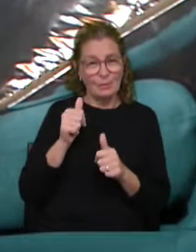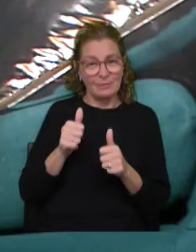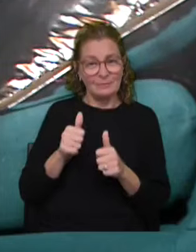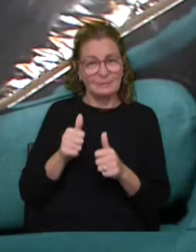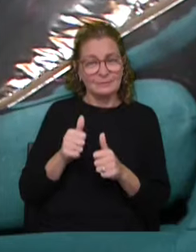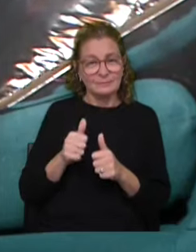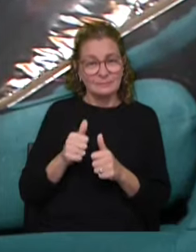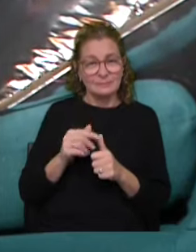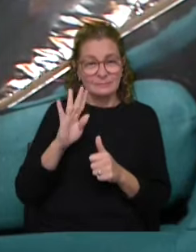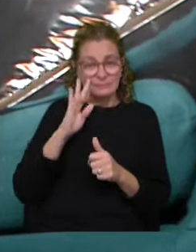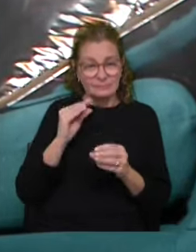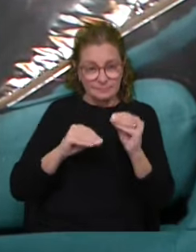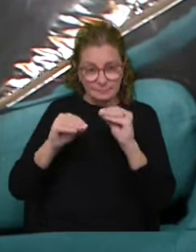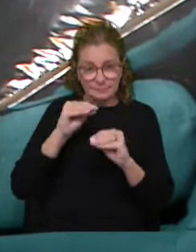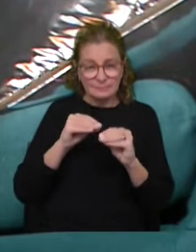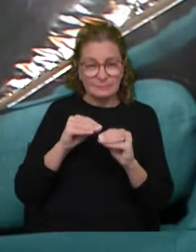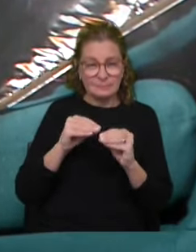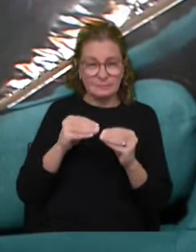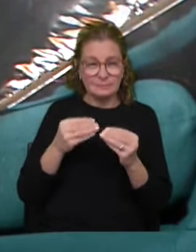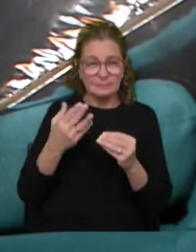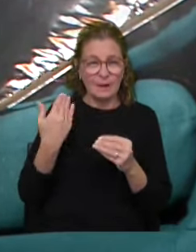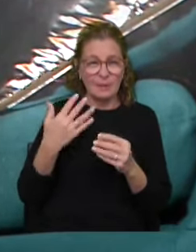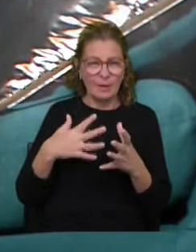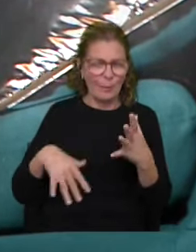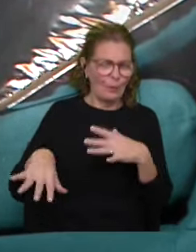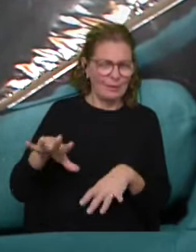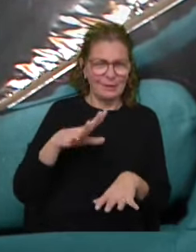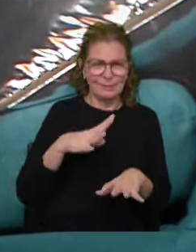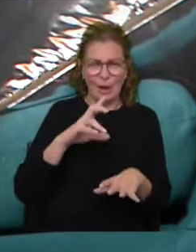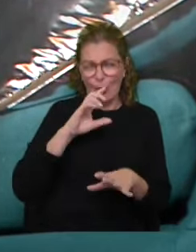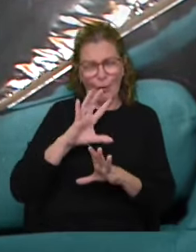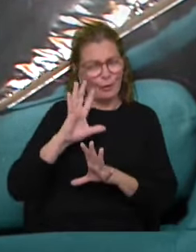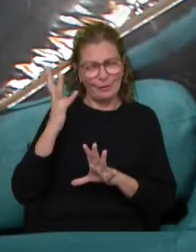Igual parece que fuéramos muy ordenados, pero también pasamos por nuestro momento de desorden también y de caos.